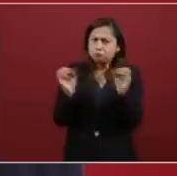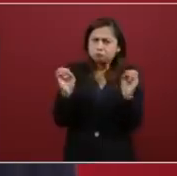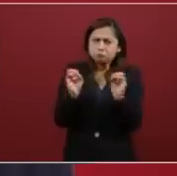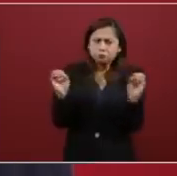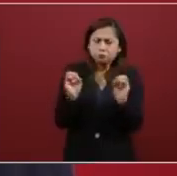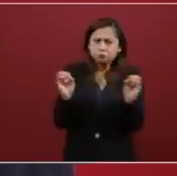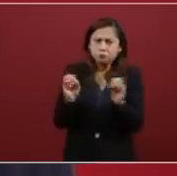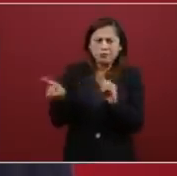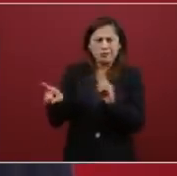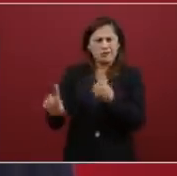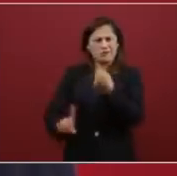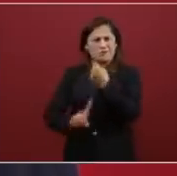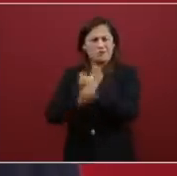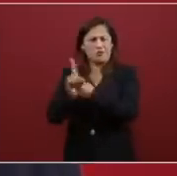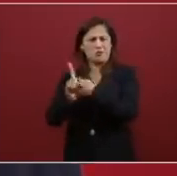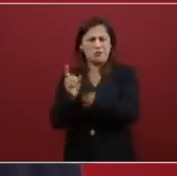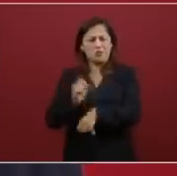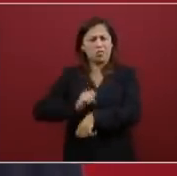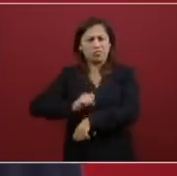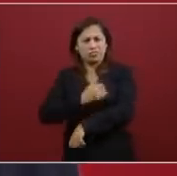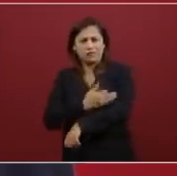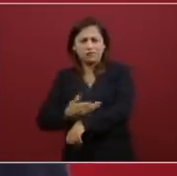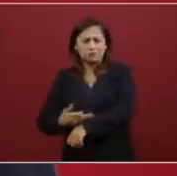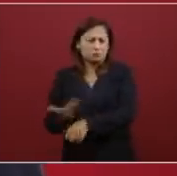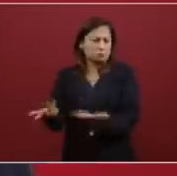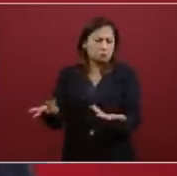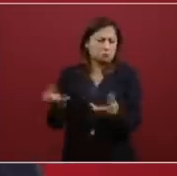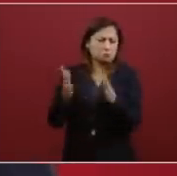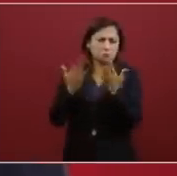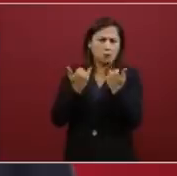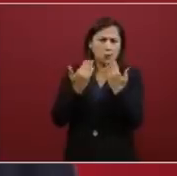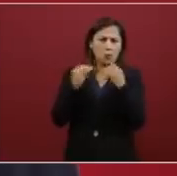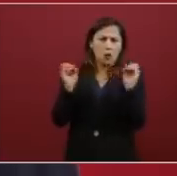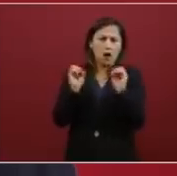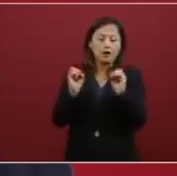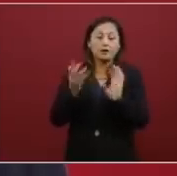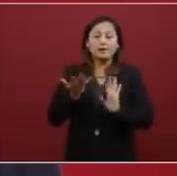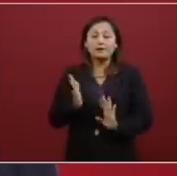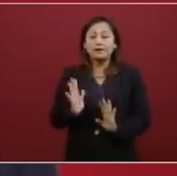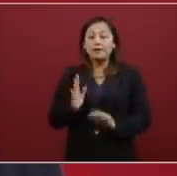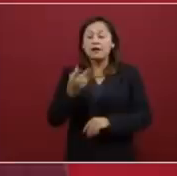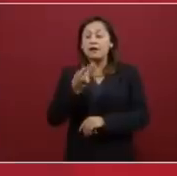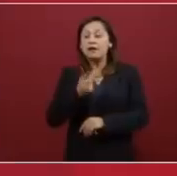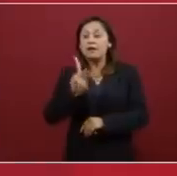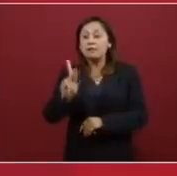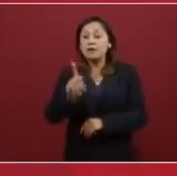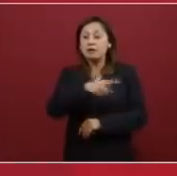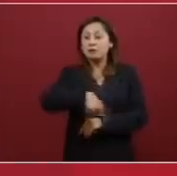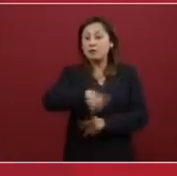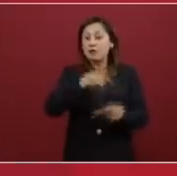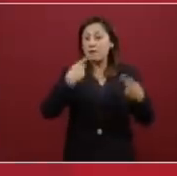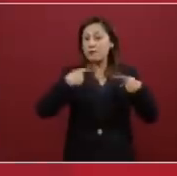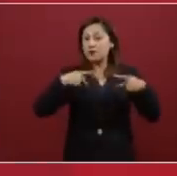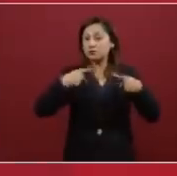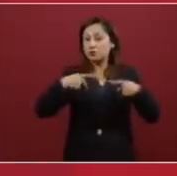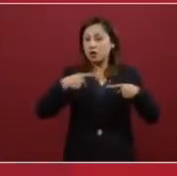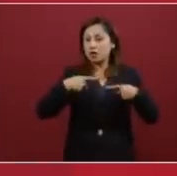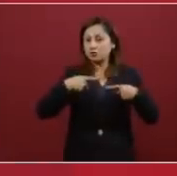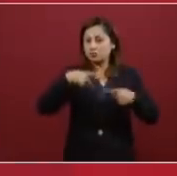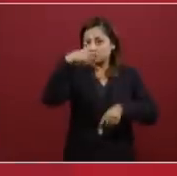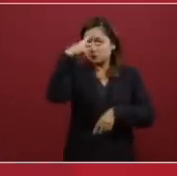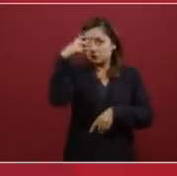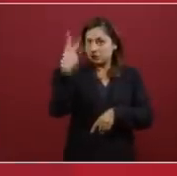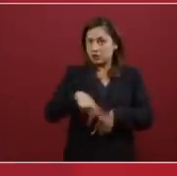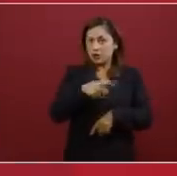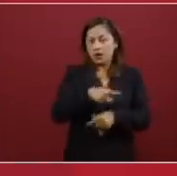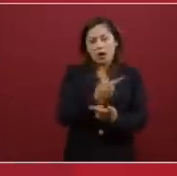ningún conflicto de intereses. Pero los ciudadanos son libres y ya quedamos de